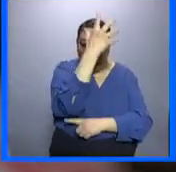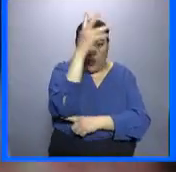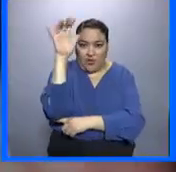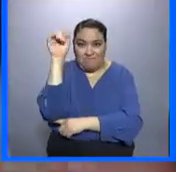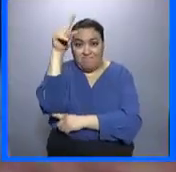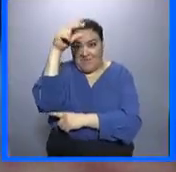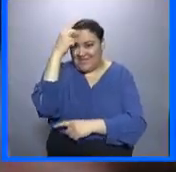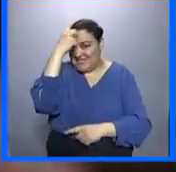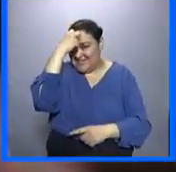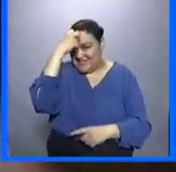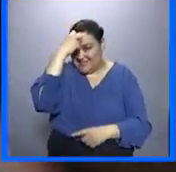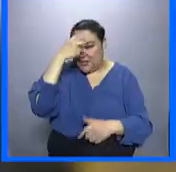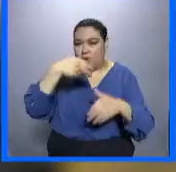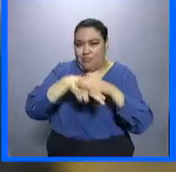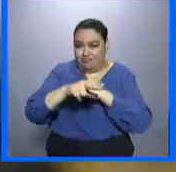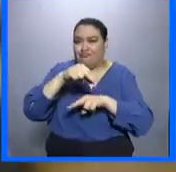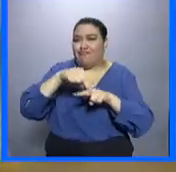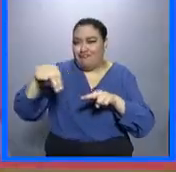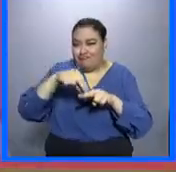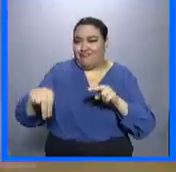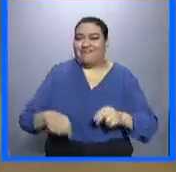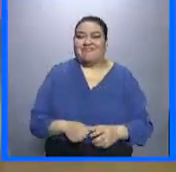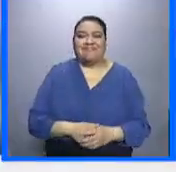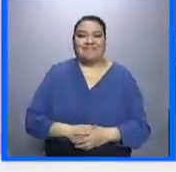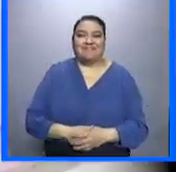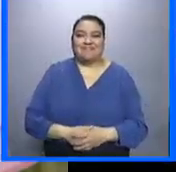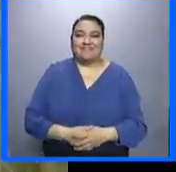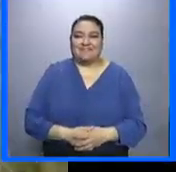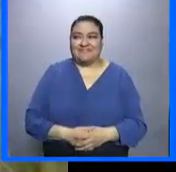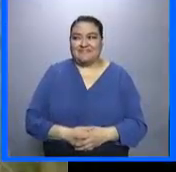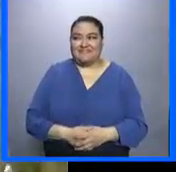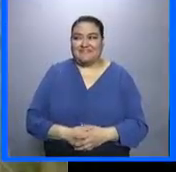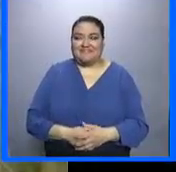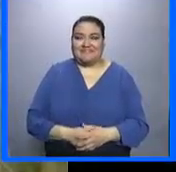Chapultepec. Boletos en taquilla.